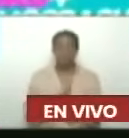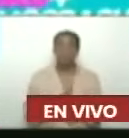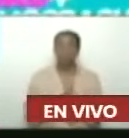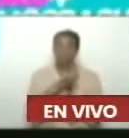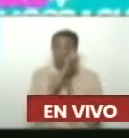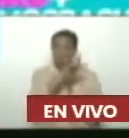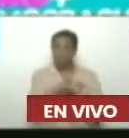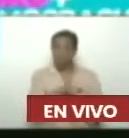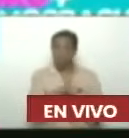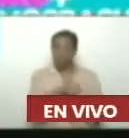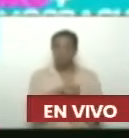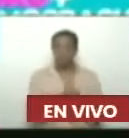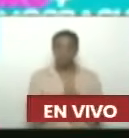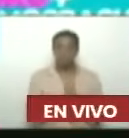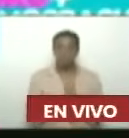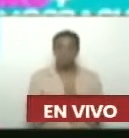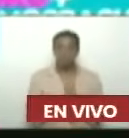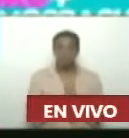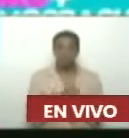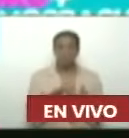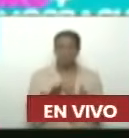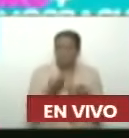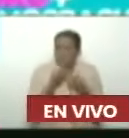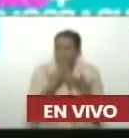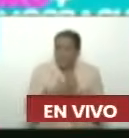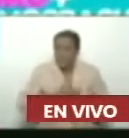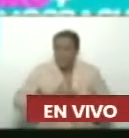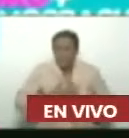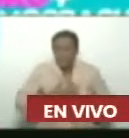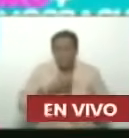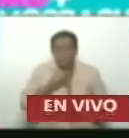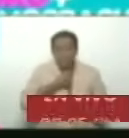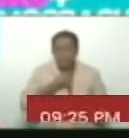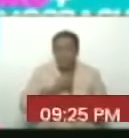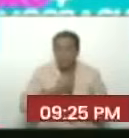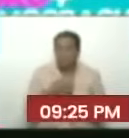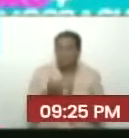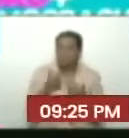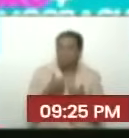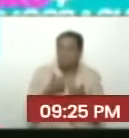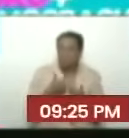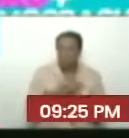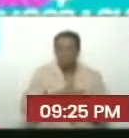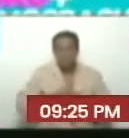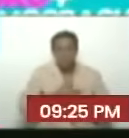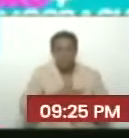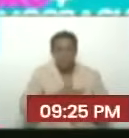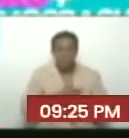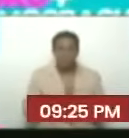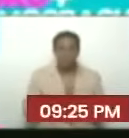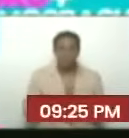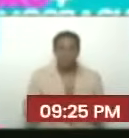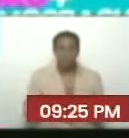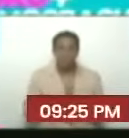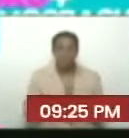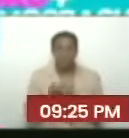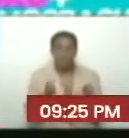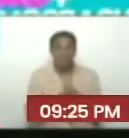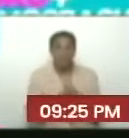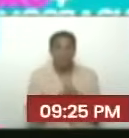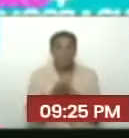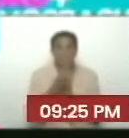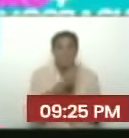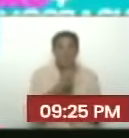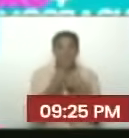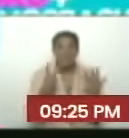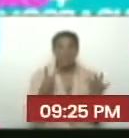espectaculares, una parte demasiado agradable y chévere de el Con Maduro Más número